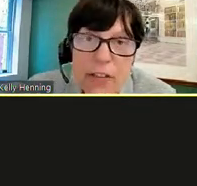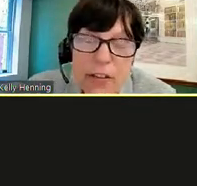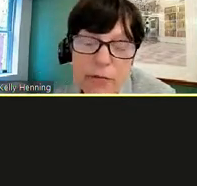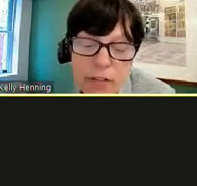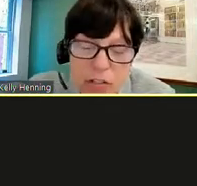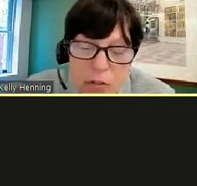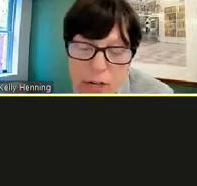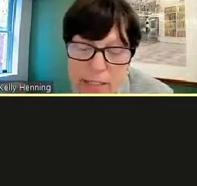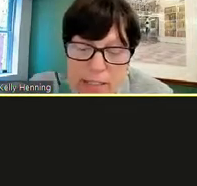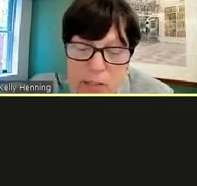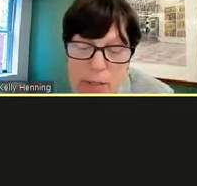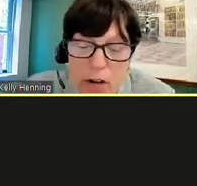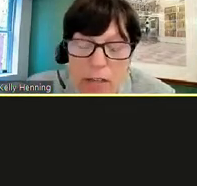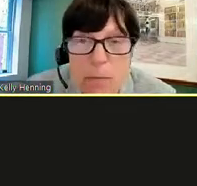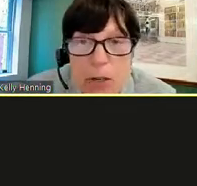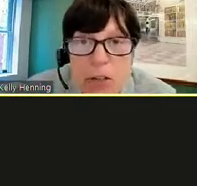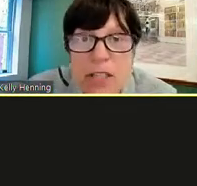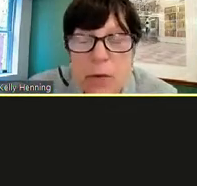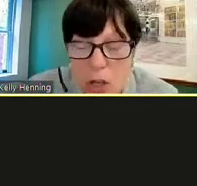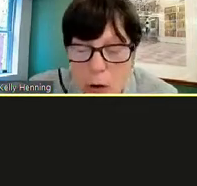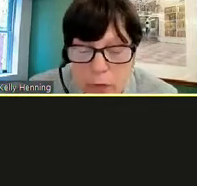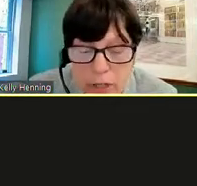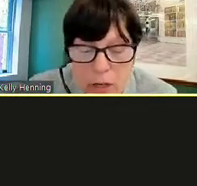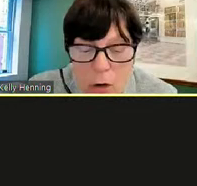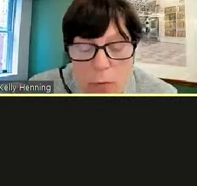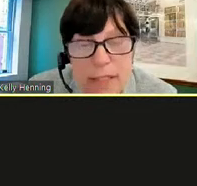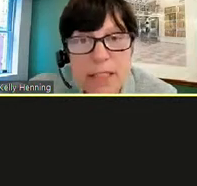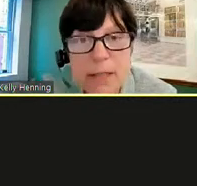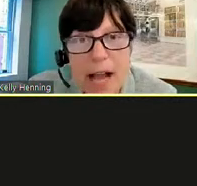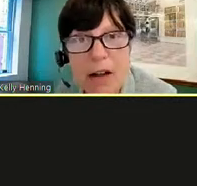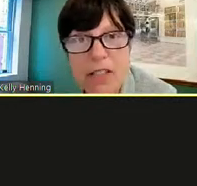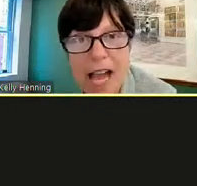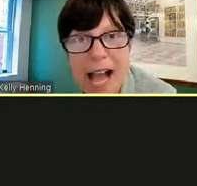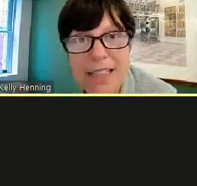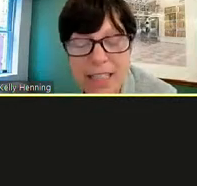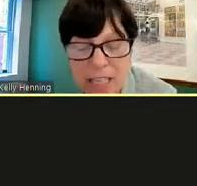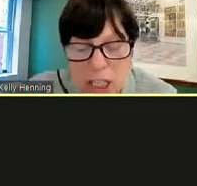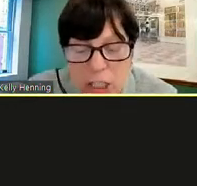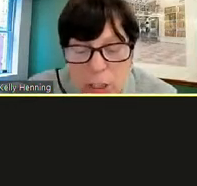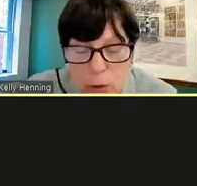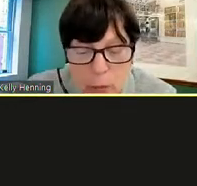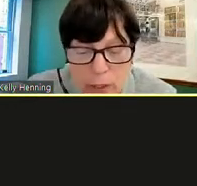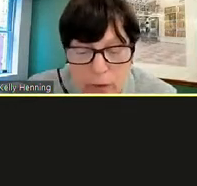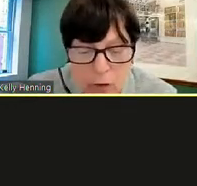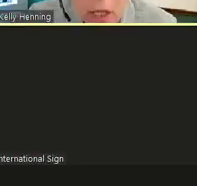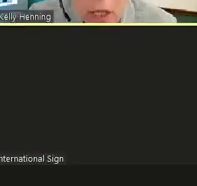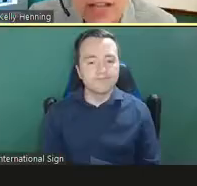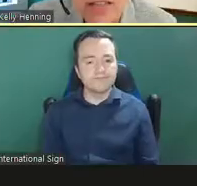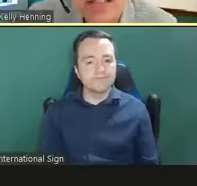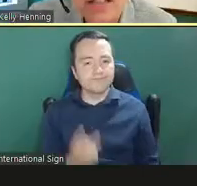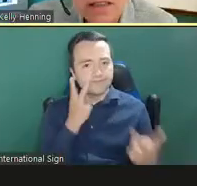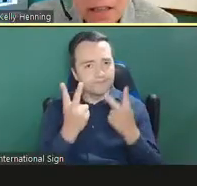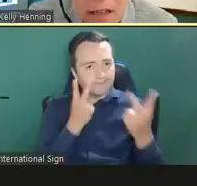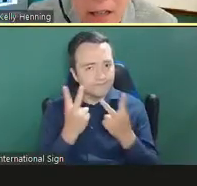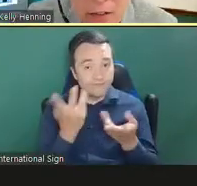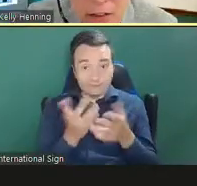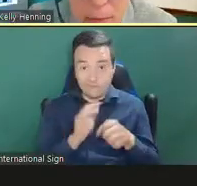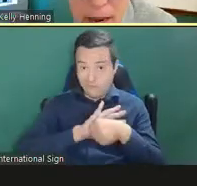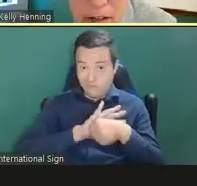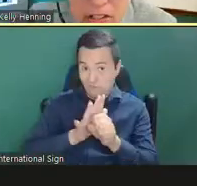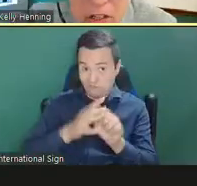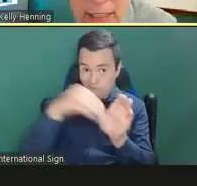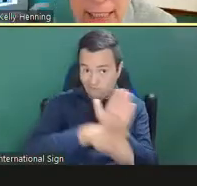aumenta los ingresos para salud en el 4% en vista de la crisis de covered aumentar la tributación